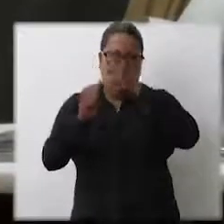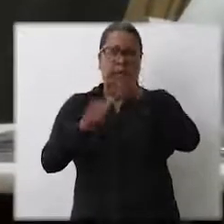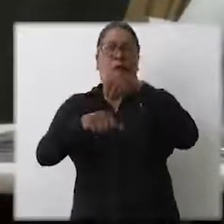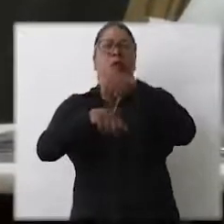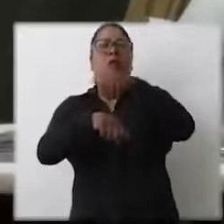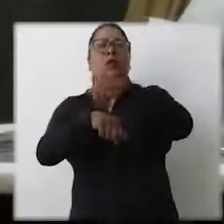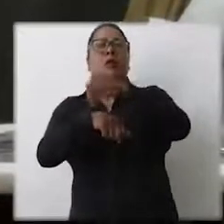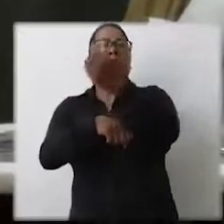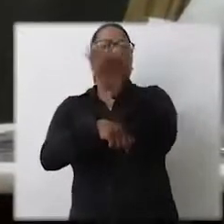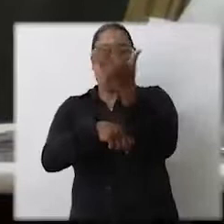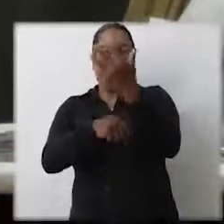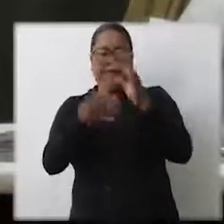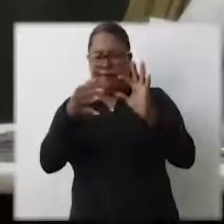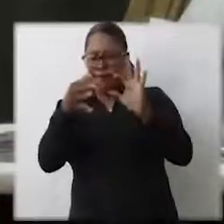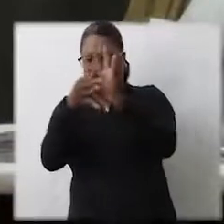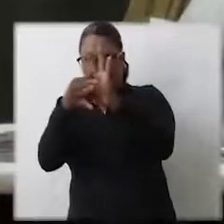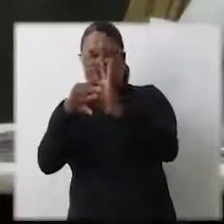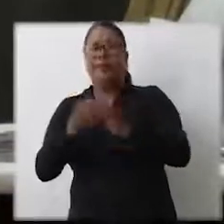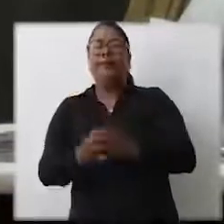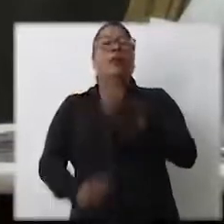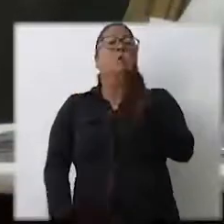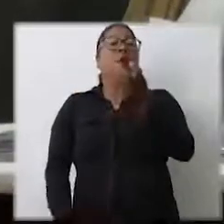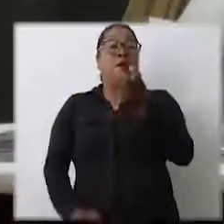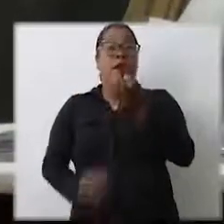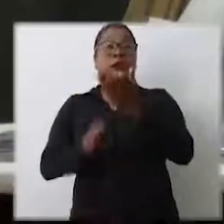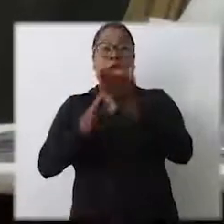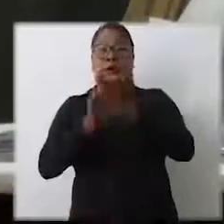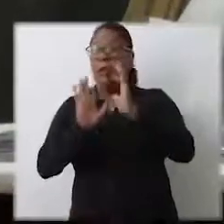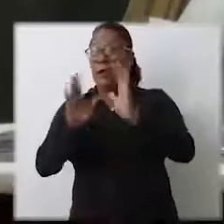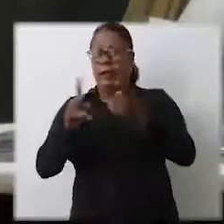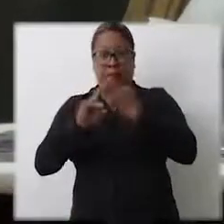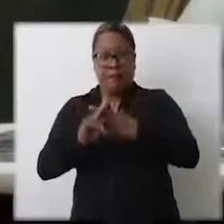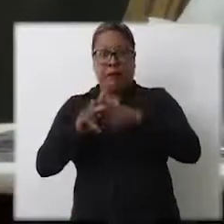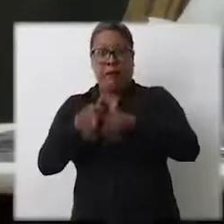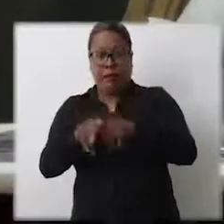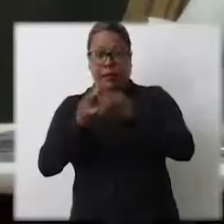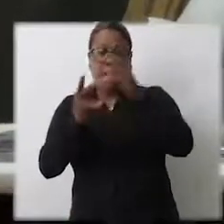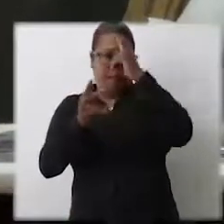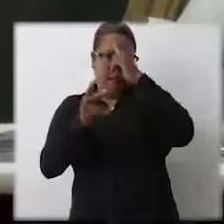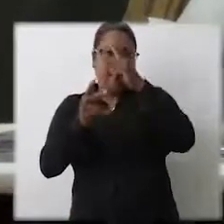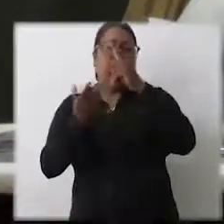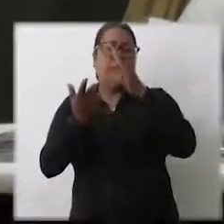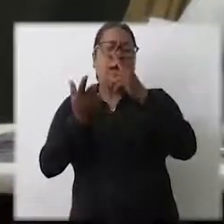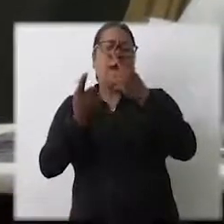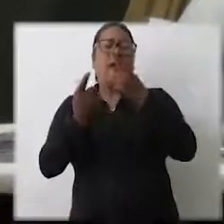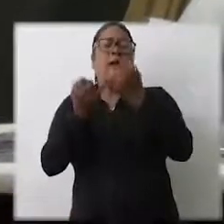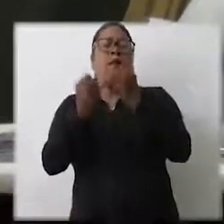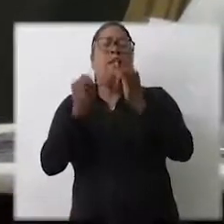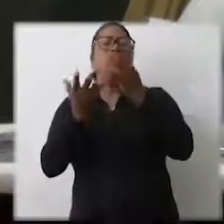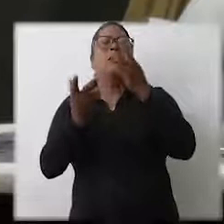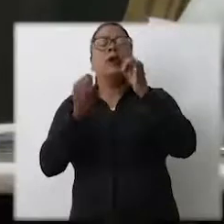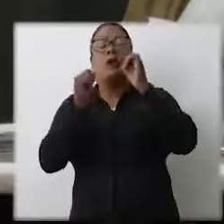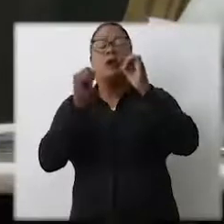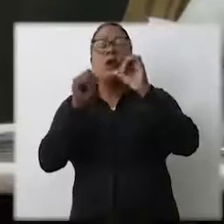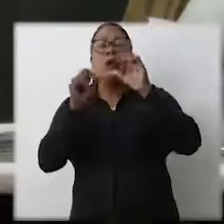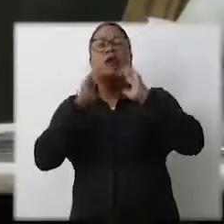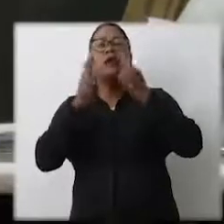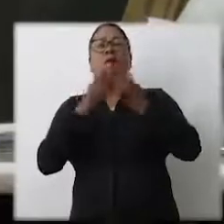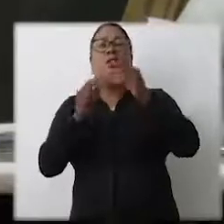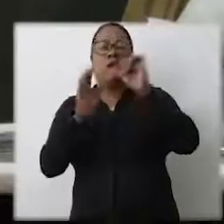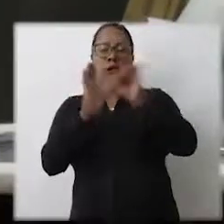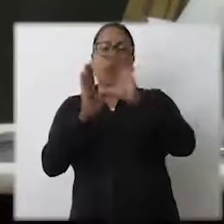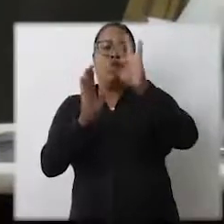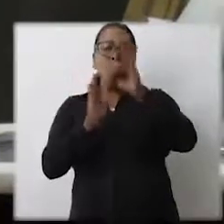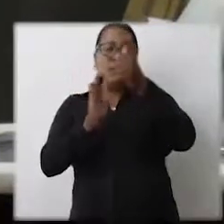de Juárez, presento el proyecto de orden del día de la sesión ordinaria del honorable Cabildo Municipal del municipio de Oaxaca